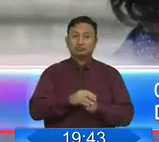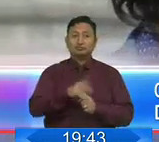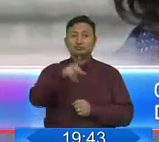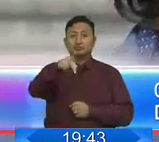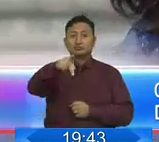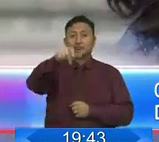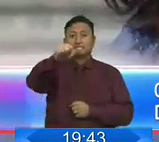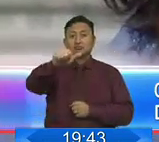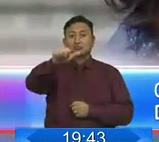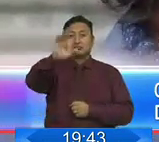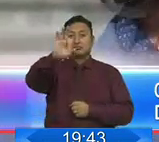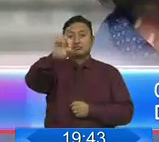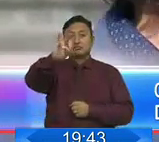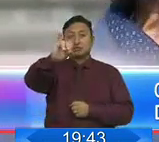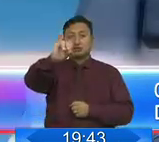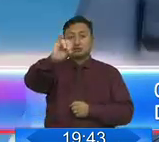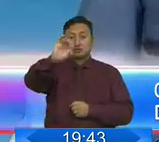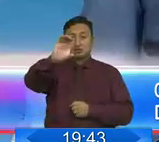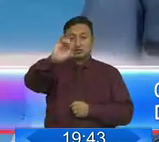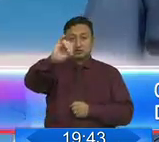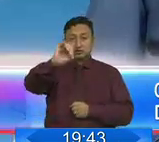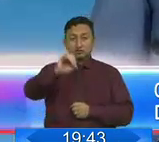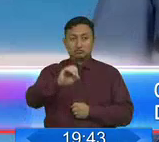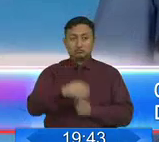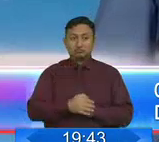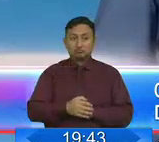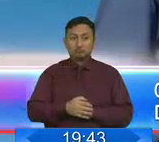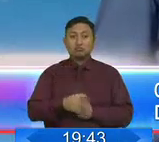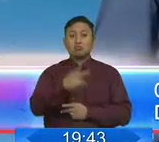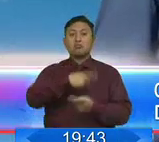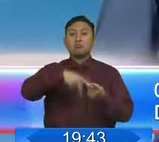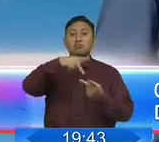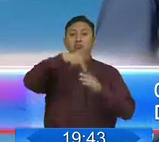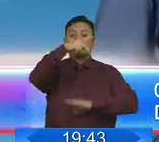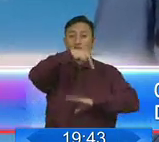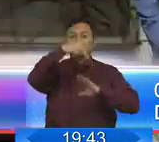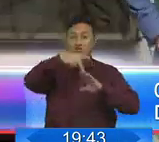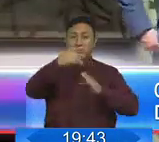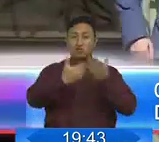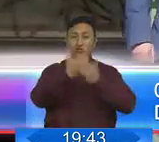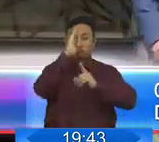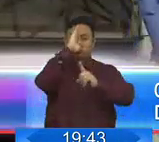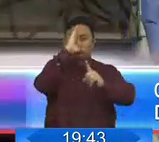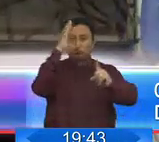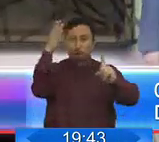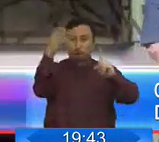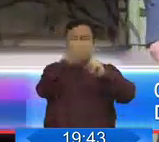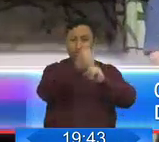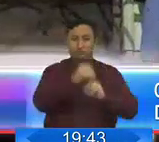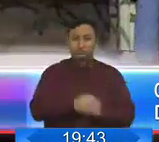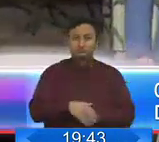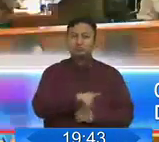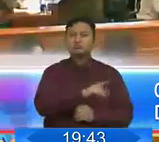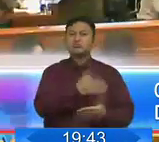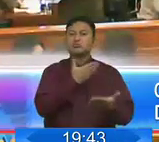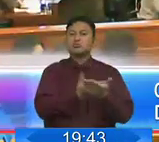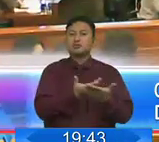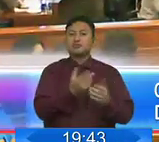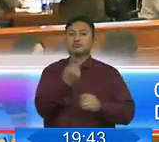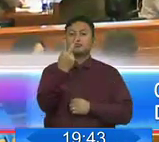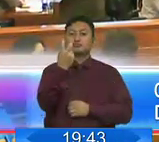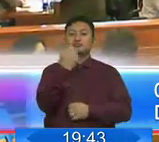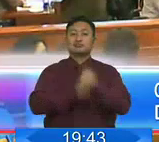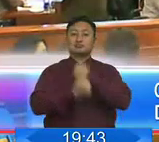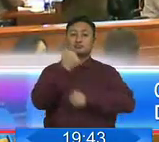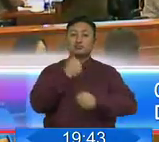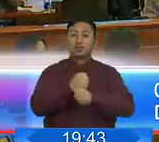se ha planteado ese nuevo reto, llegar a ser prefecto de la provincia de Pichincha. Su carta de presentación expone 12 años como